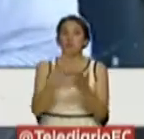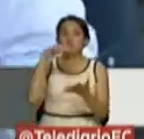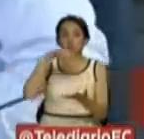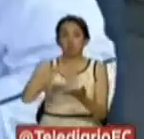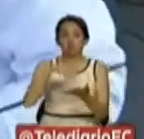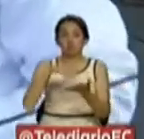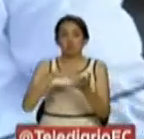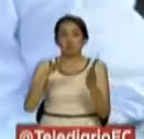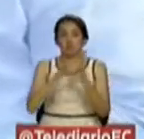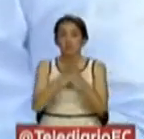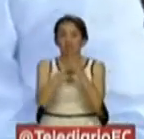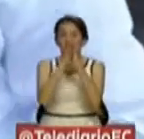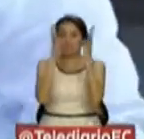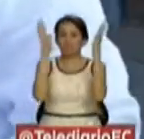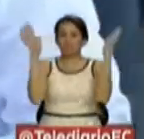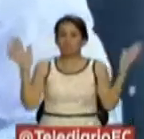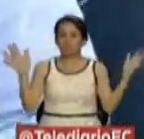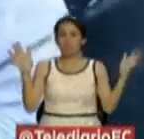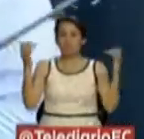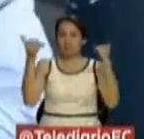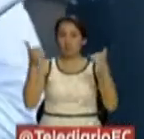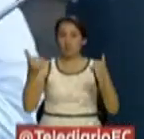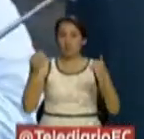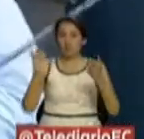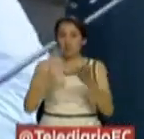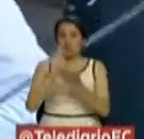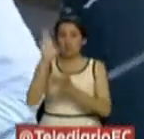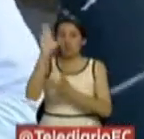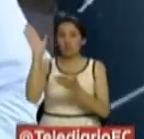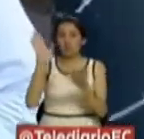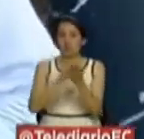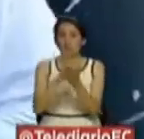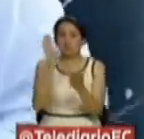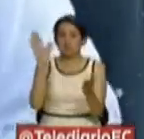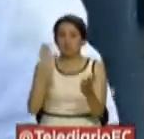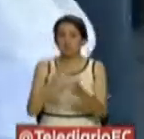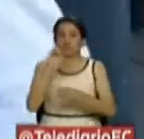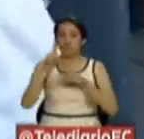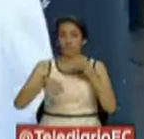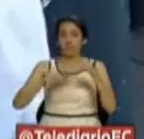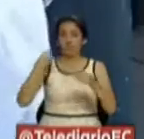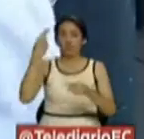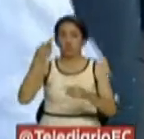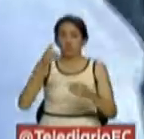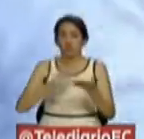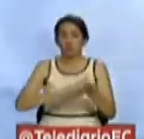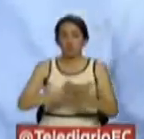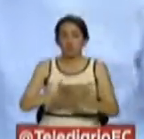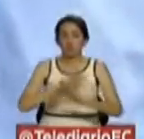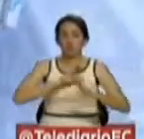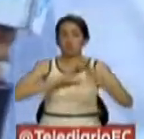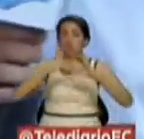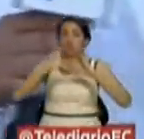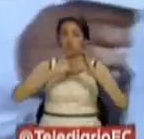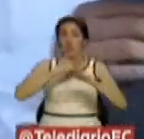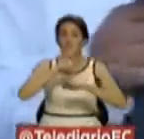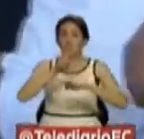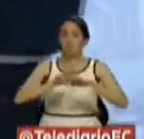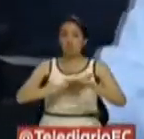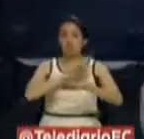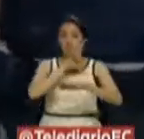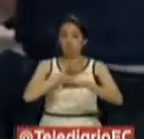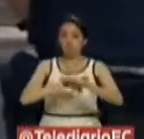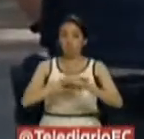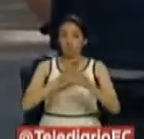estudien bastante. Esta situación se está dando en los planteles educativos. Nosotros en nuestra próxima salida vamos a conversar con el rector que está acá con